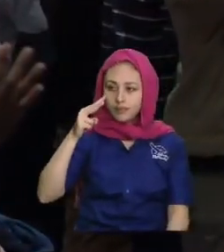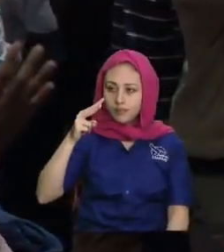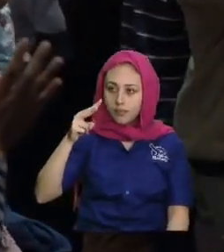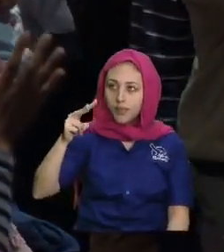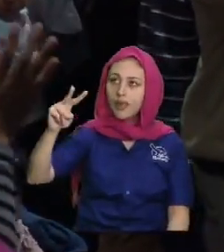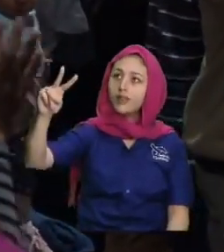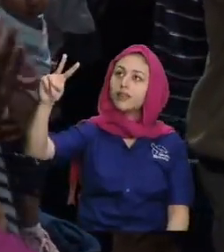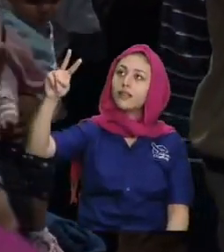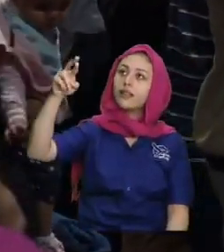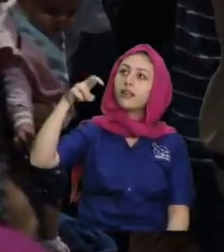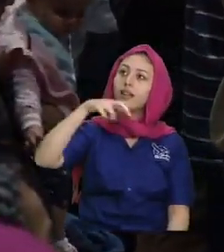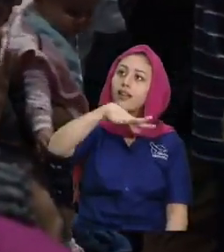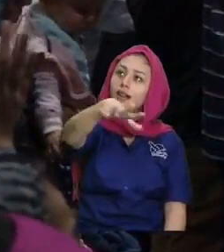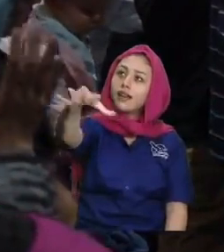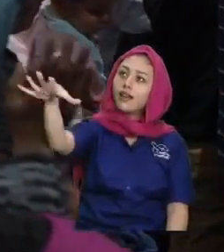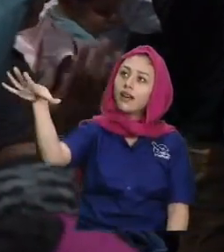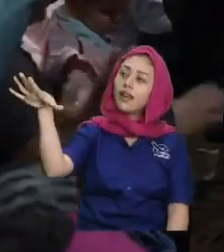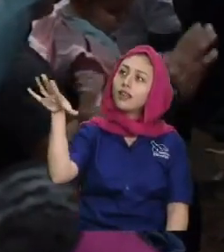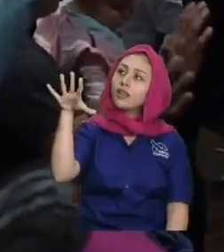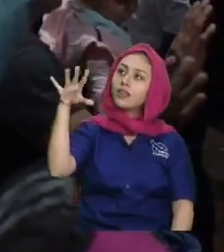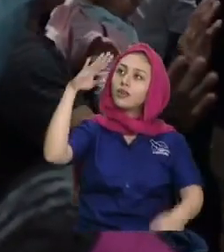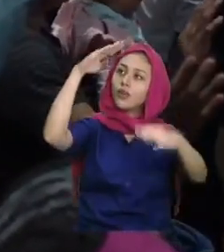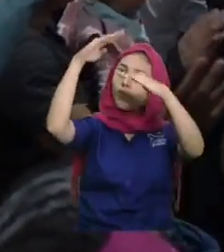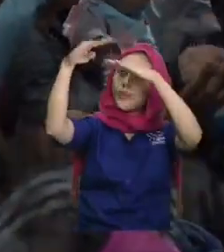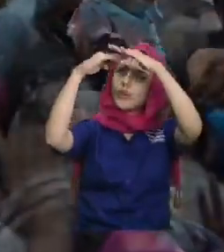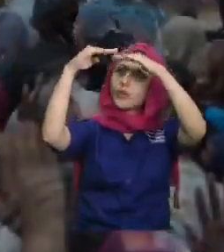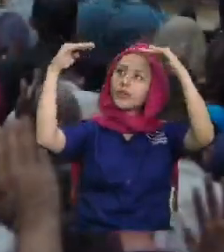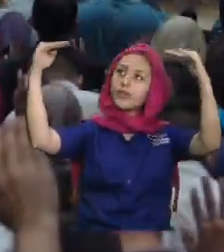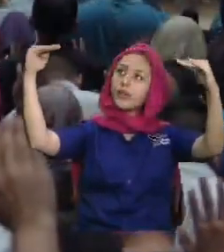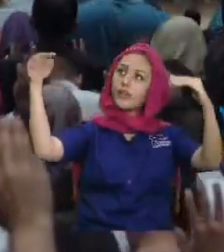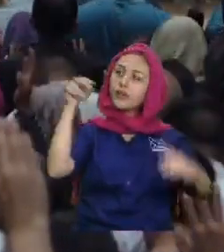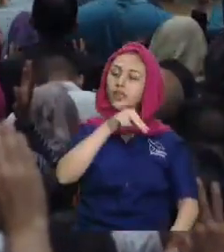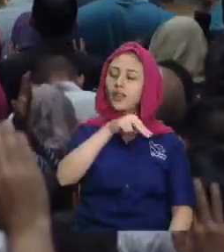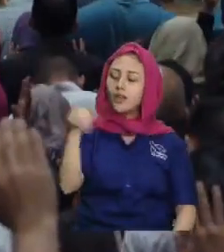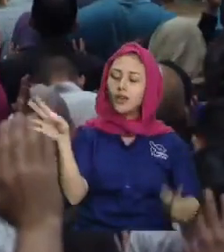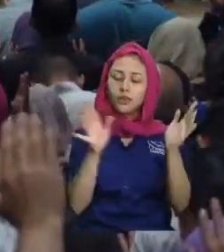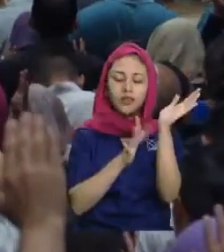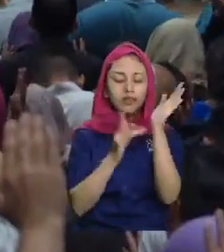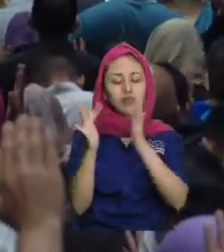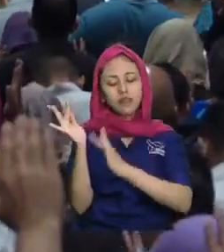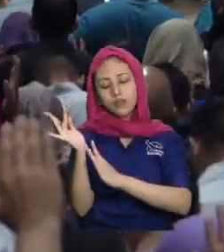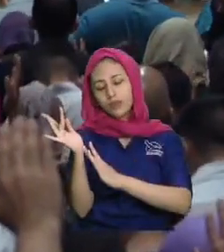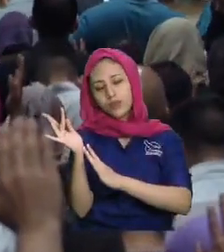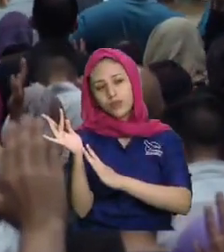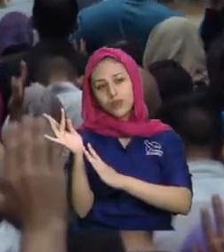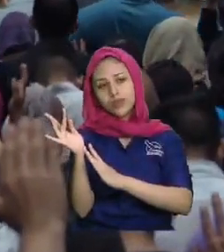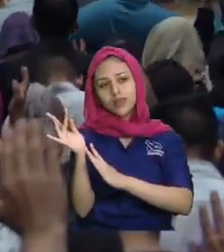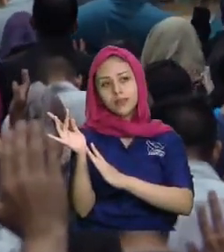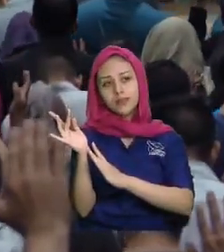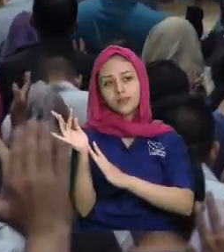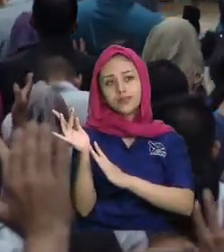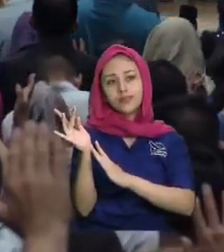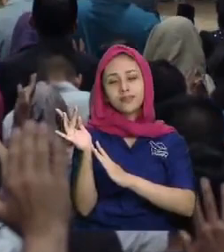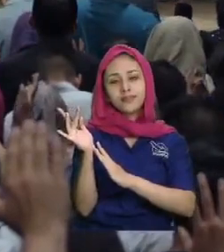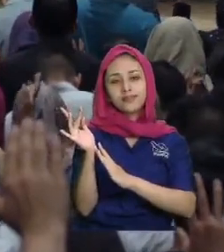el reino invisible. Oh, en el nombre de Jesús. No es suficiente.